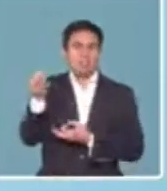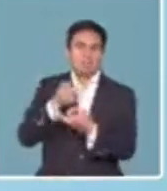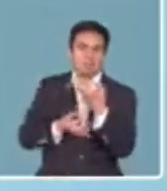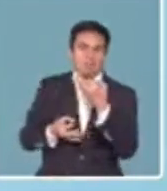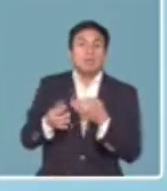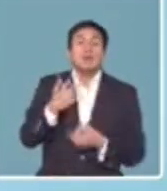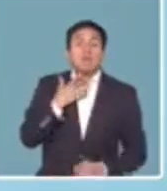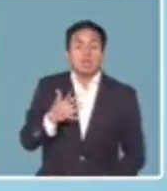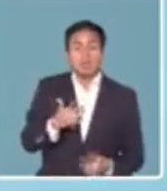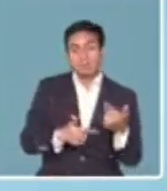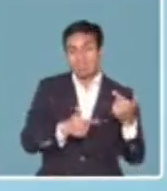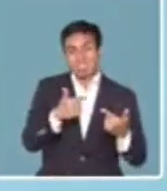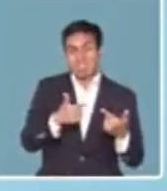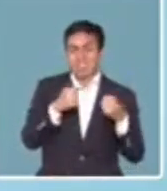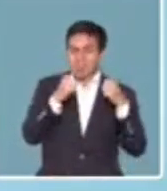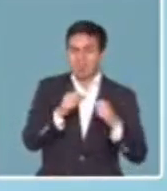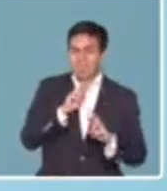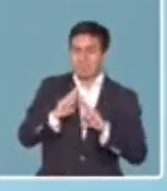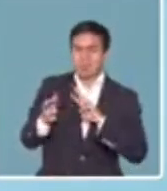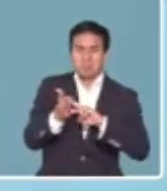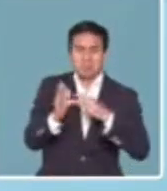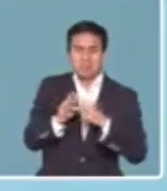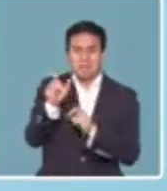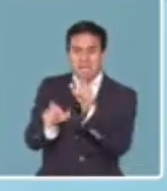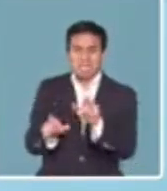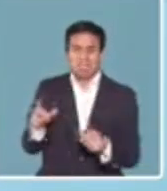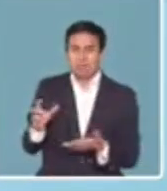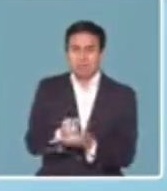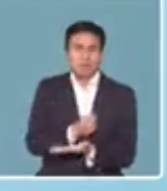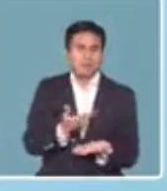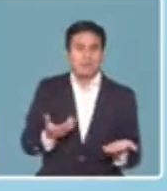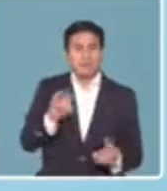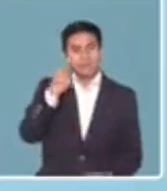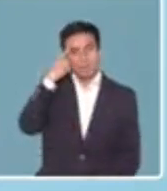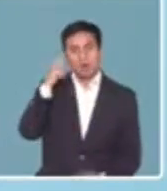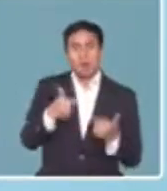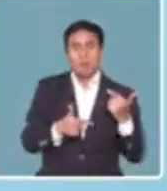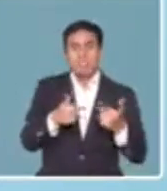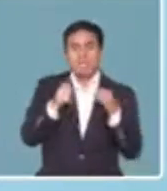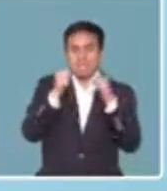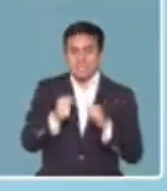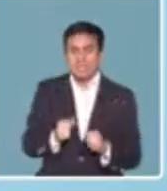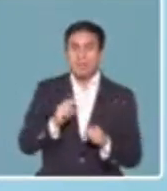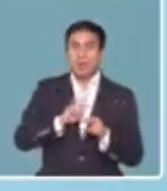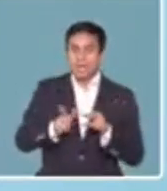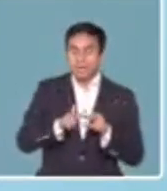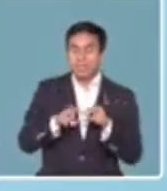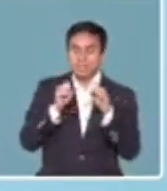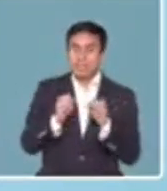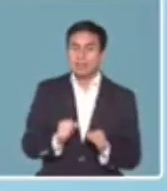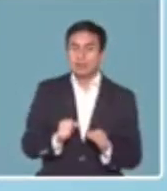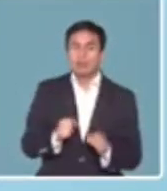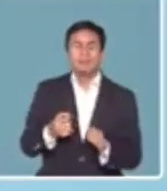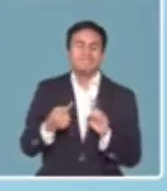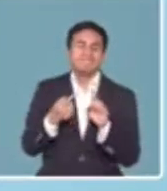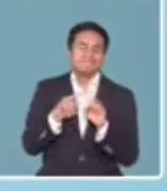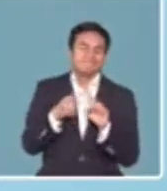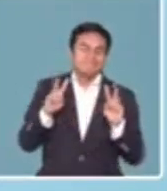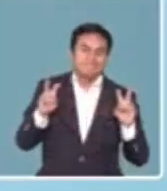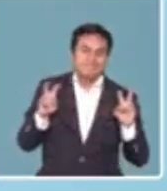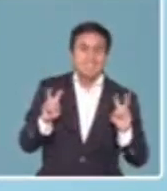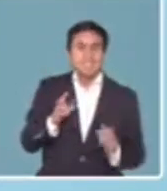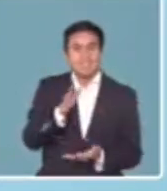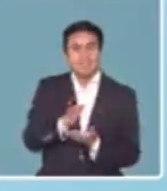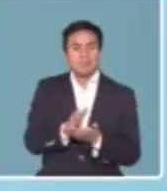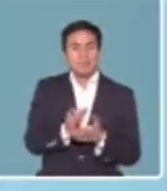Y porque la política no ha sido capaz de resolver los problemas de la gente. Pero la política sí es capaz de hacerlo. El punto es que